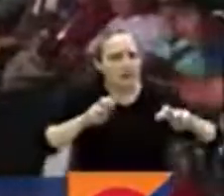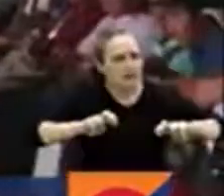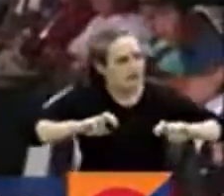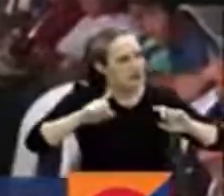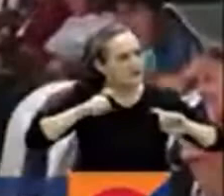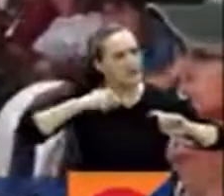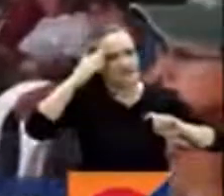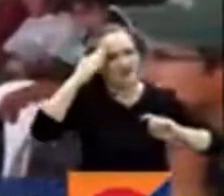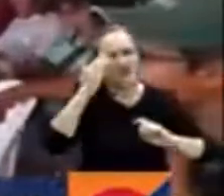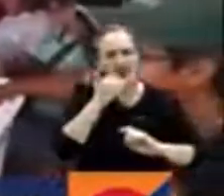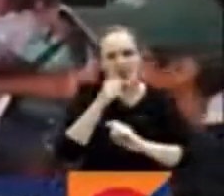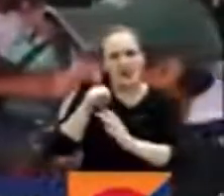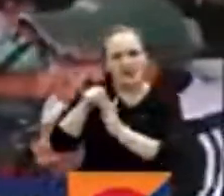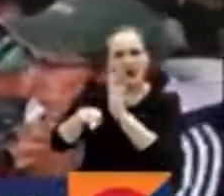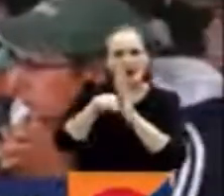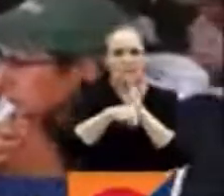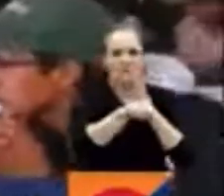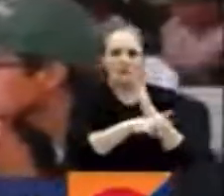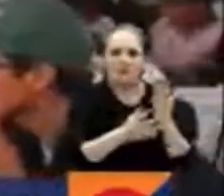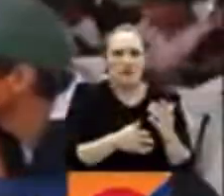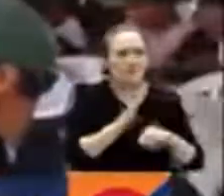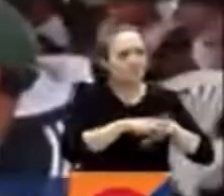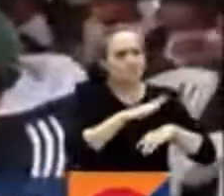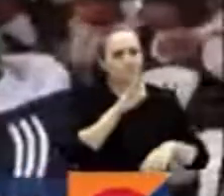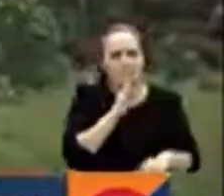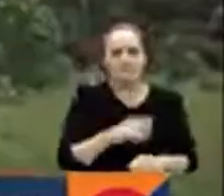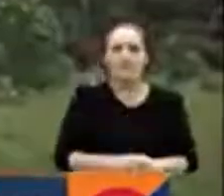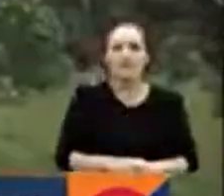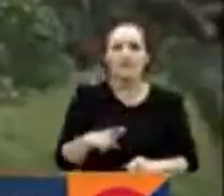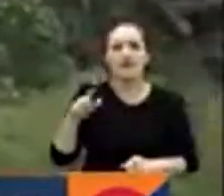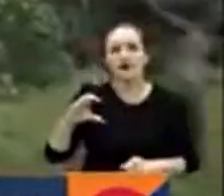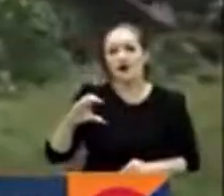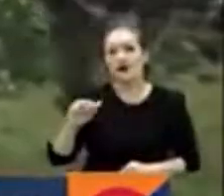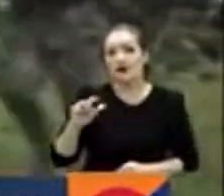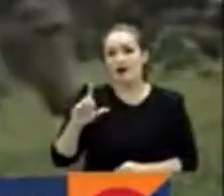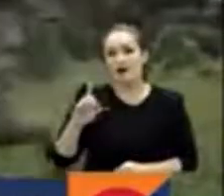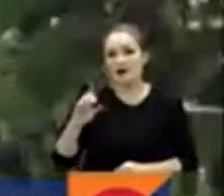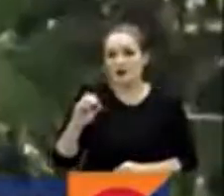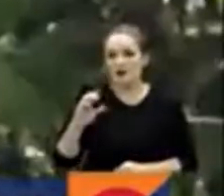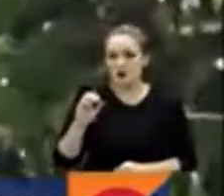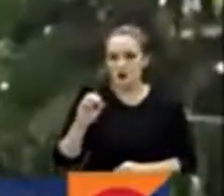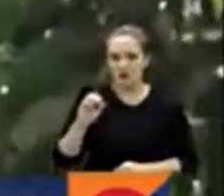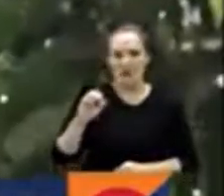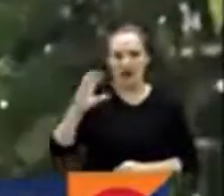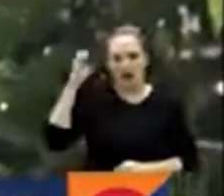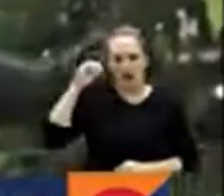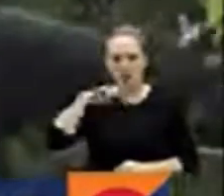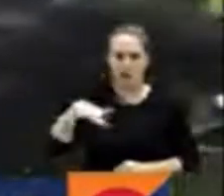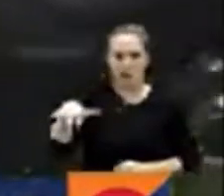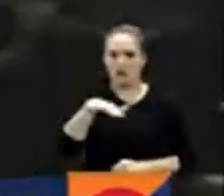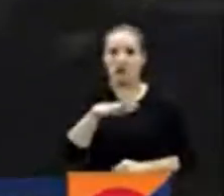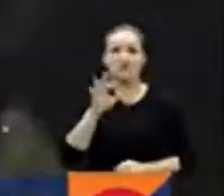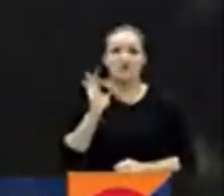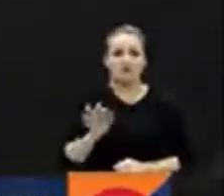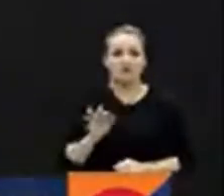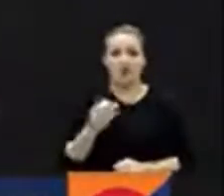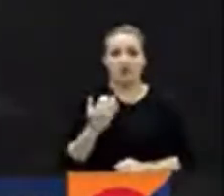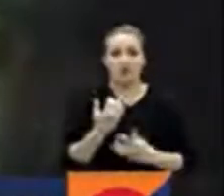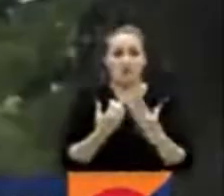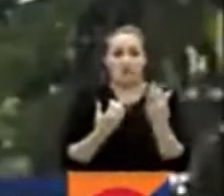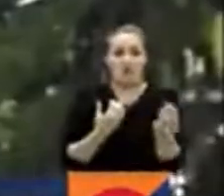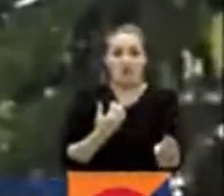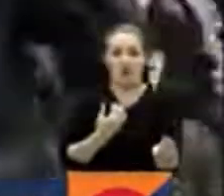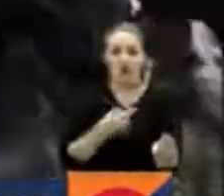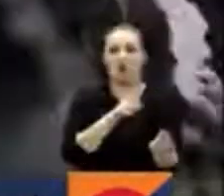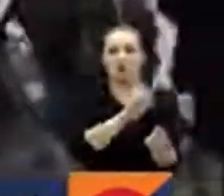los niveles de responsabilidad individual. Es de anotar que en Caldono hacen presencia los grupos armados al margen de la ley, entre ellos la columna móvil de